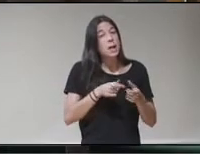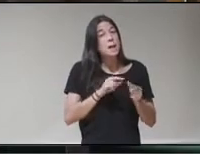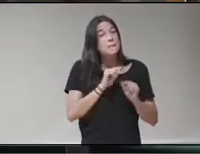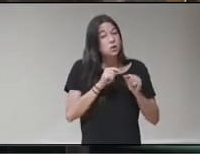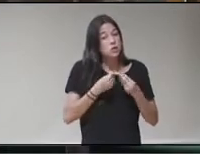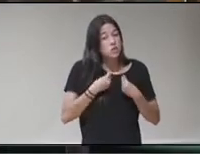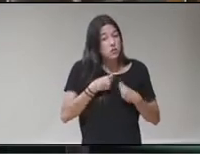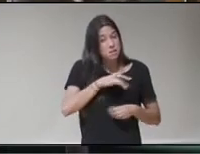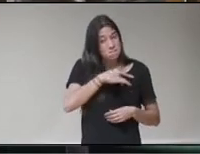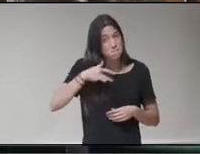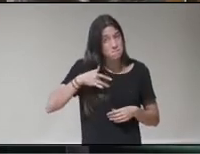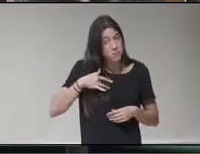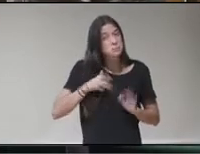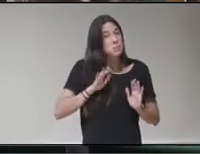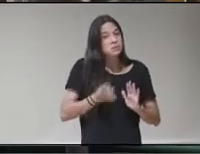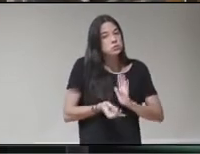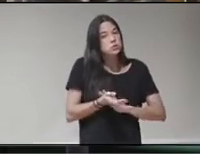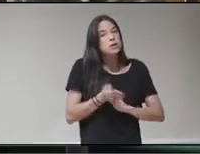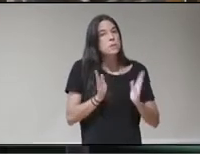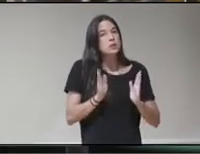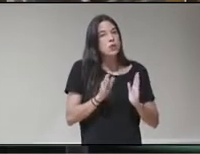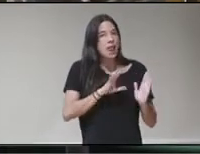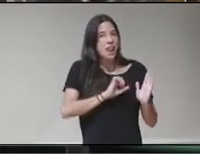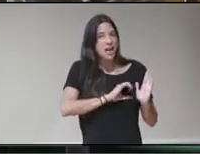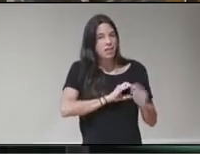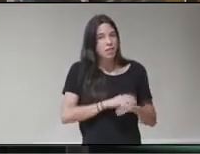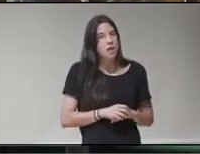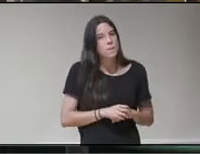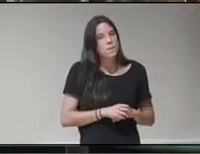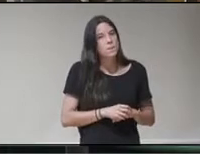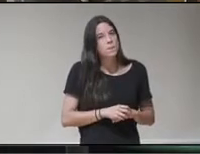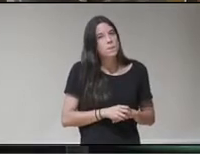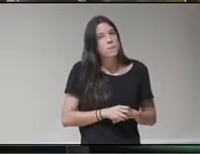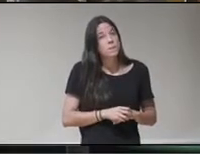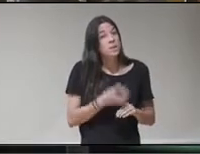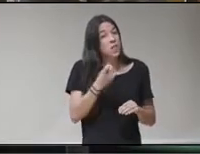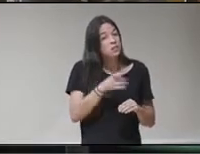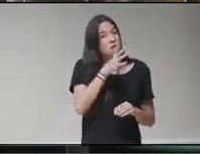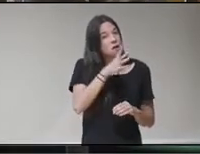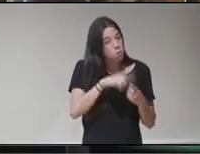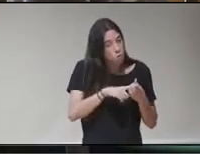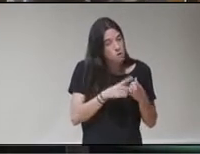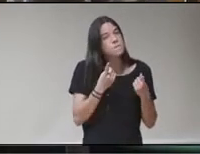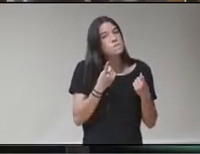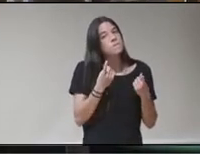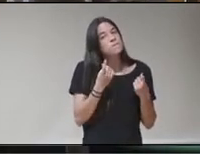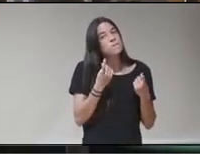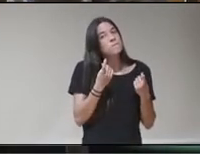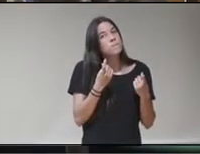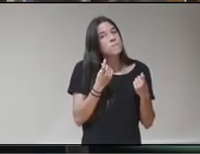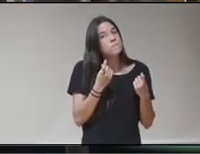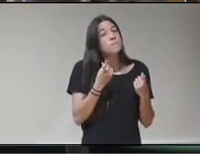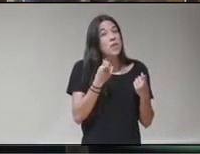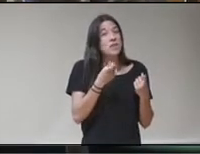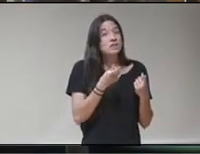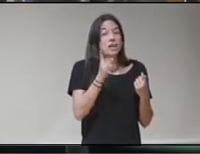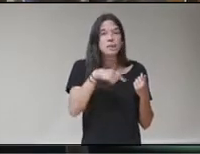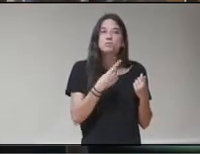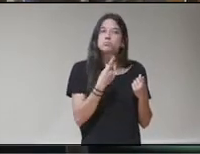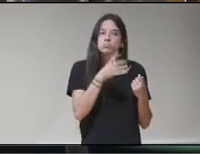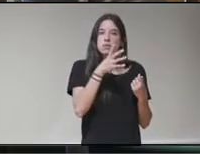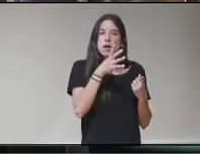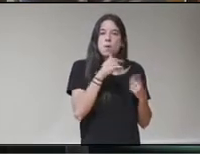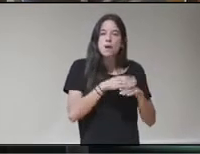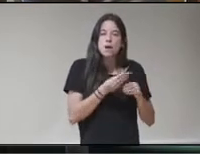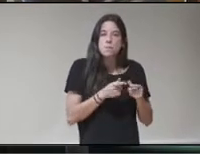aparece únicamente durante la lactación. Los microorganismos necesitan agua, necesitan, vamos a decir, humedad para poder crecer, y